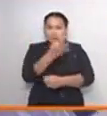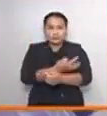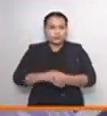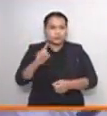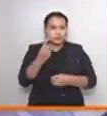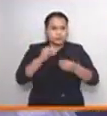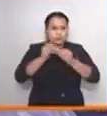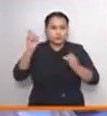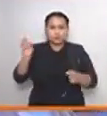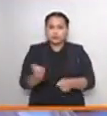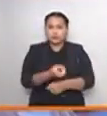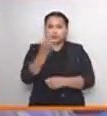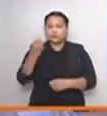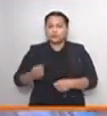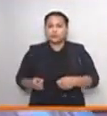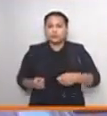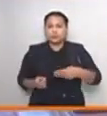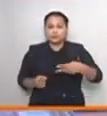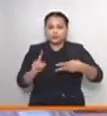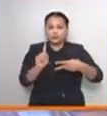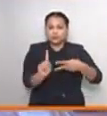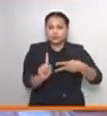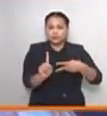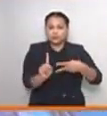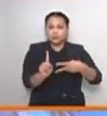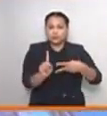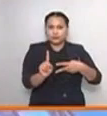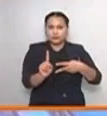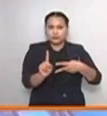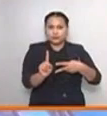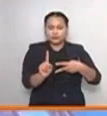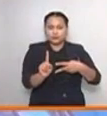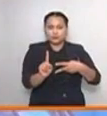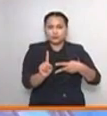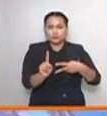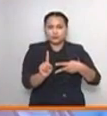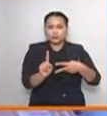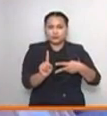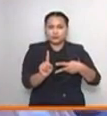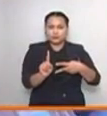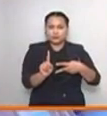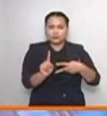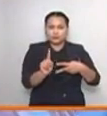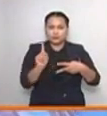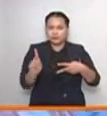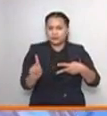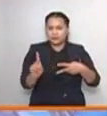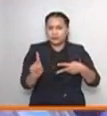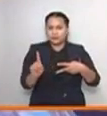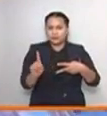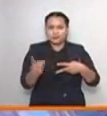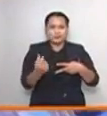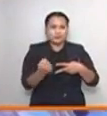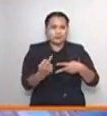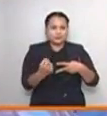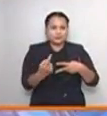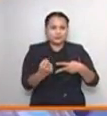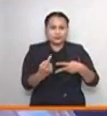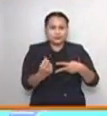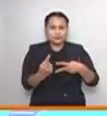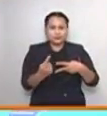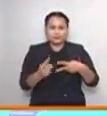dígito seleccionado es el 1, segundo dígito. Es el 1, primer número premiado